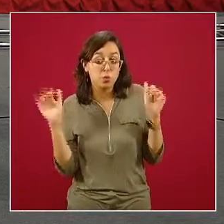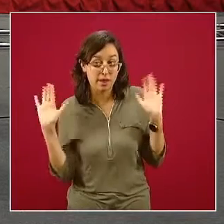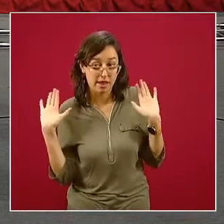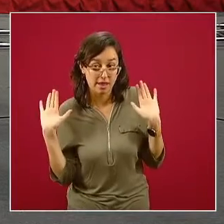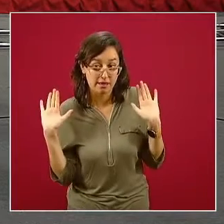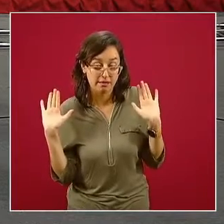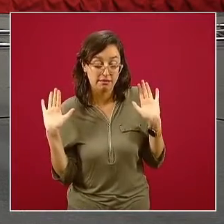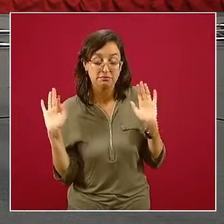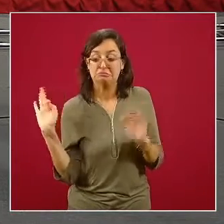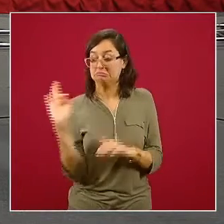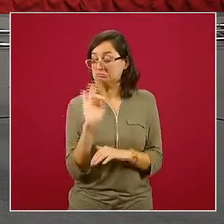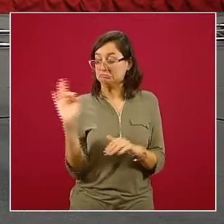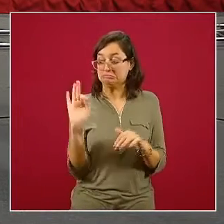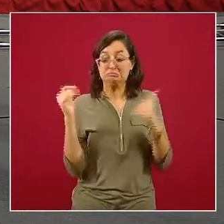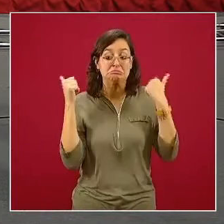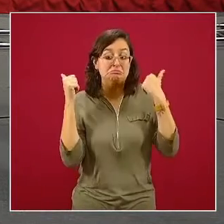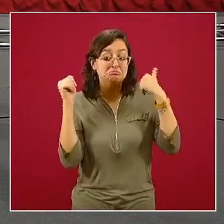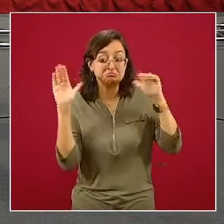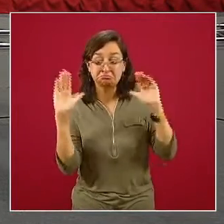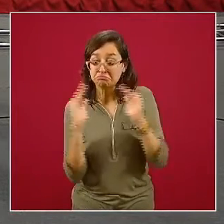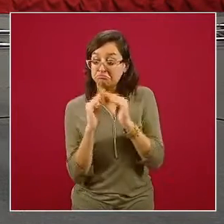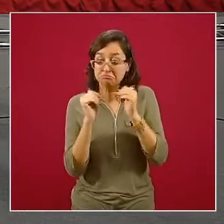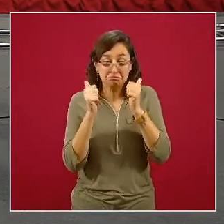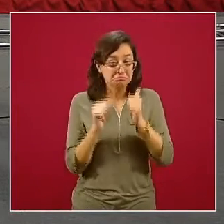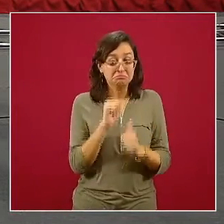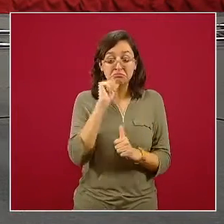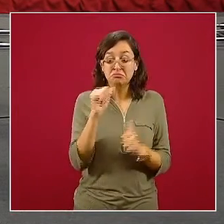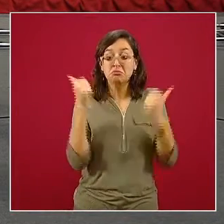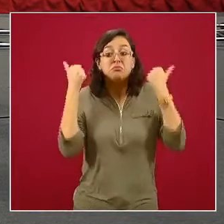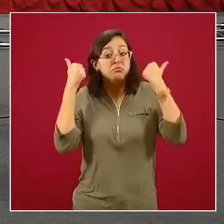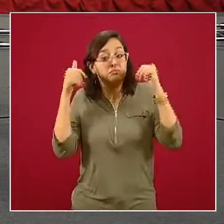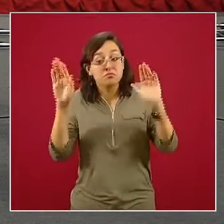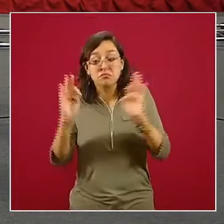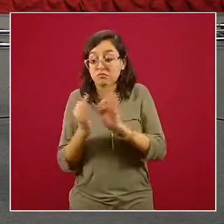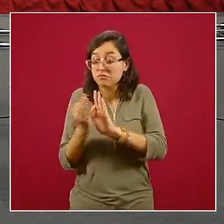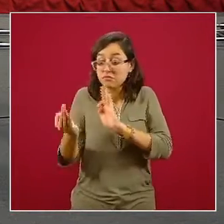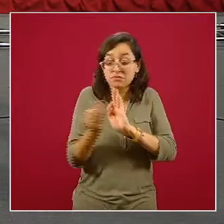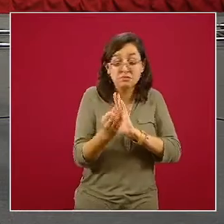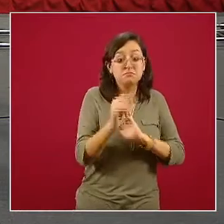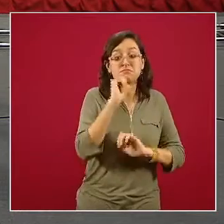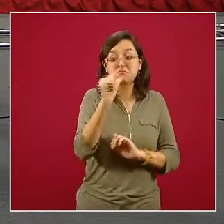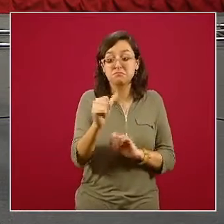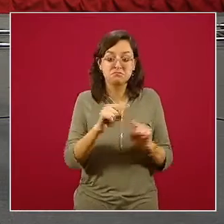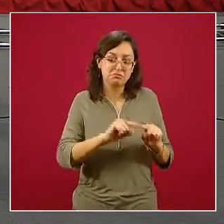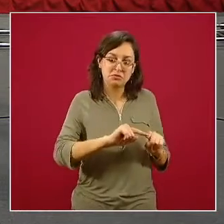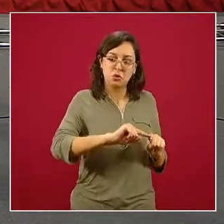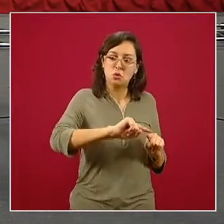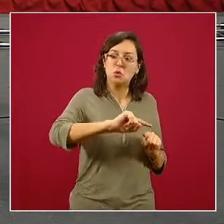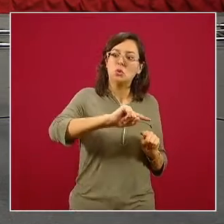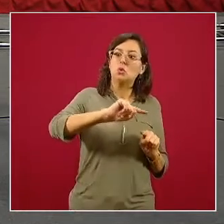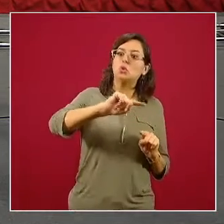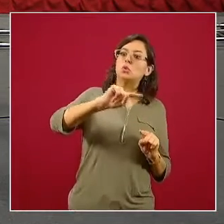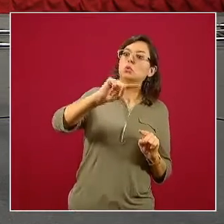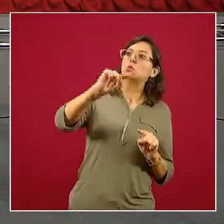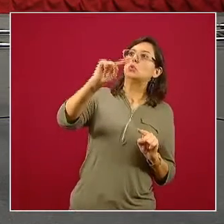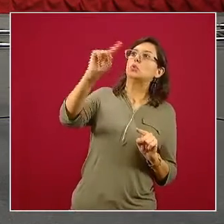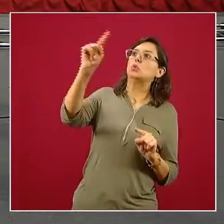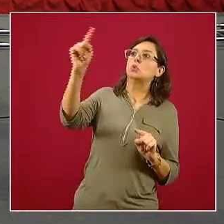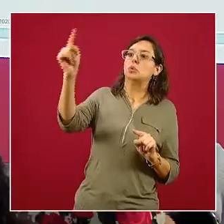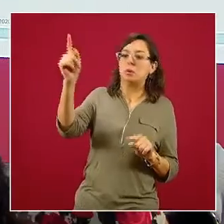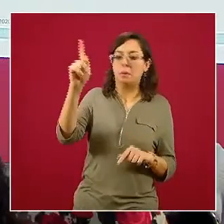intervenciones. Si no se hubieran hecho, tendríamos una curva que sería considerablemente más grande. Si lo viéramos en la